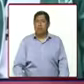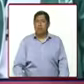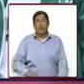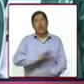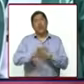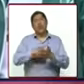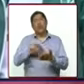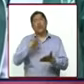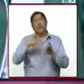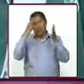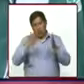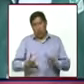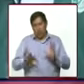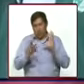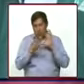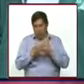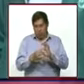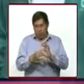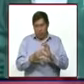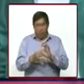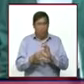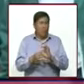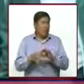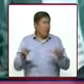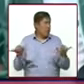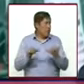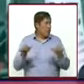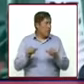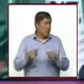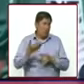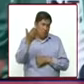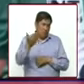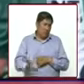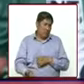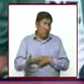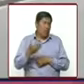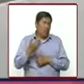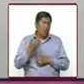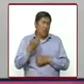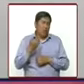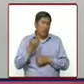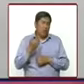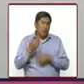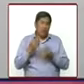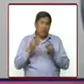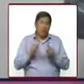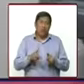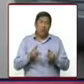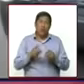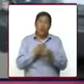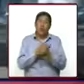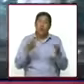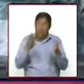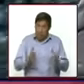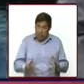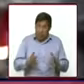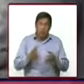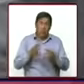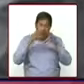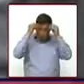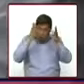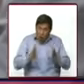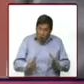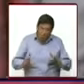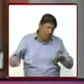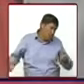Todos los estudiantes se han unido a esta campaña, también el personal docente y administrativo, con el fin de aportar con un grano de arena, como